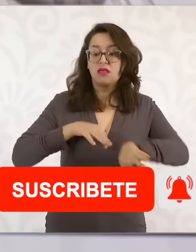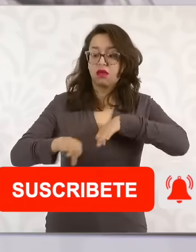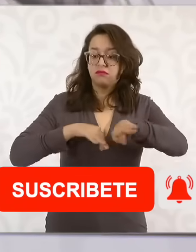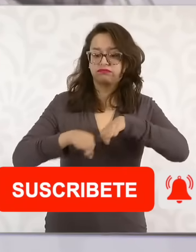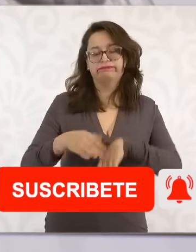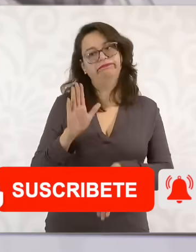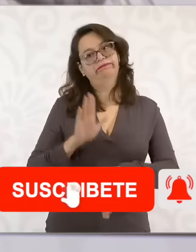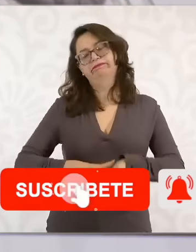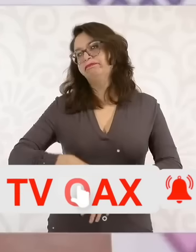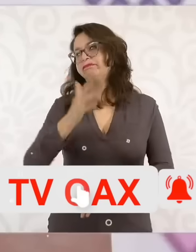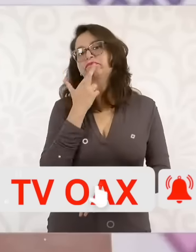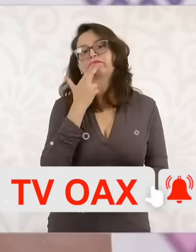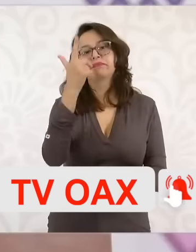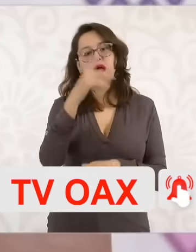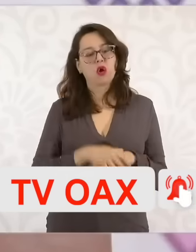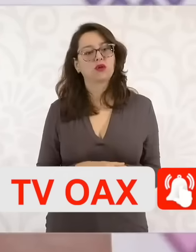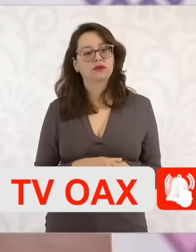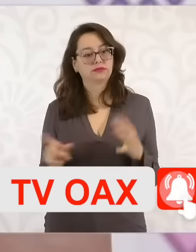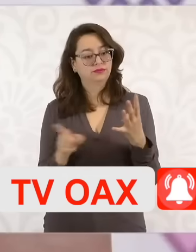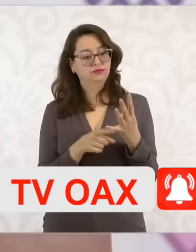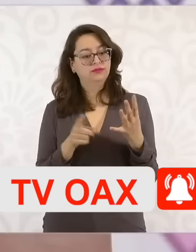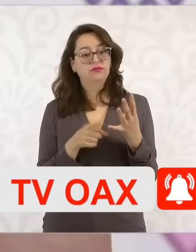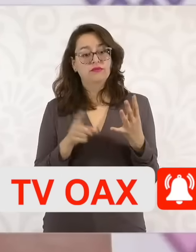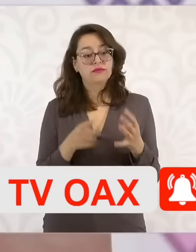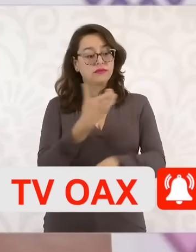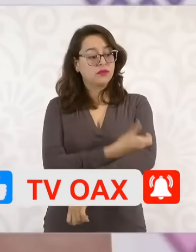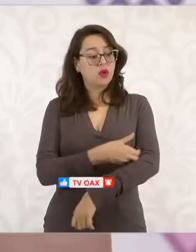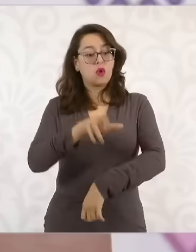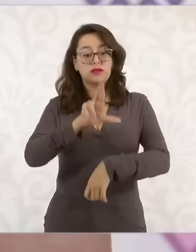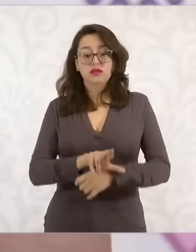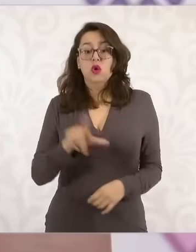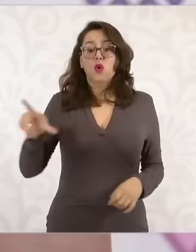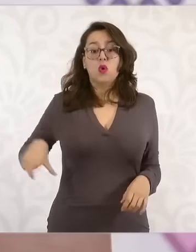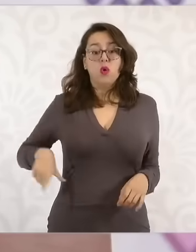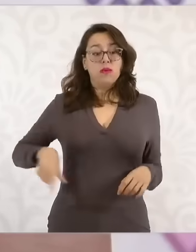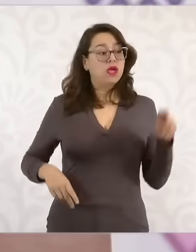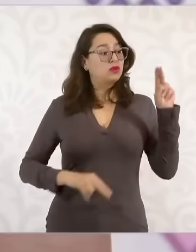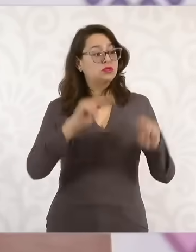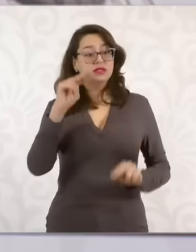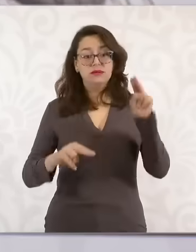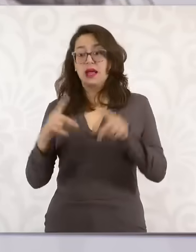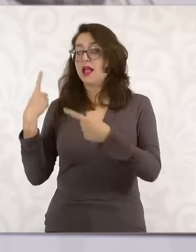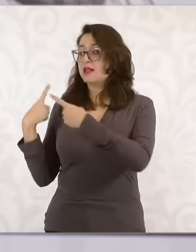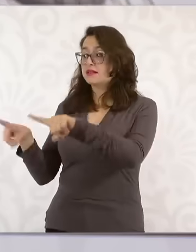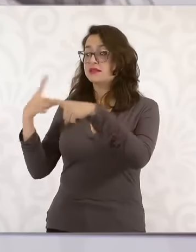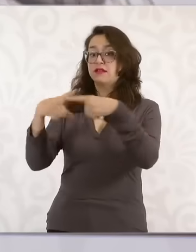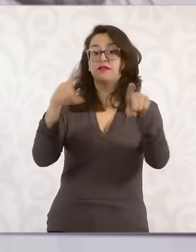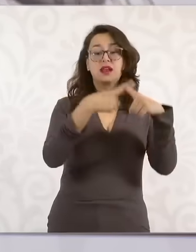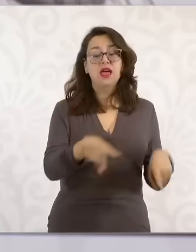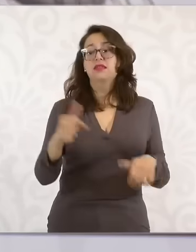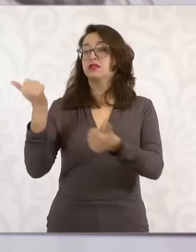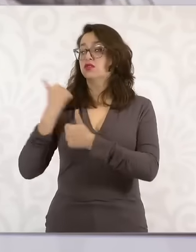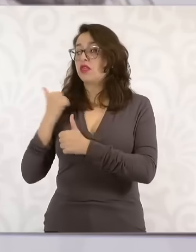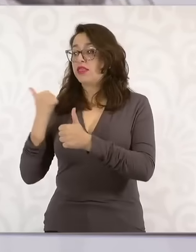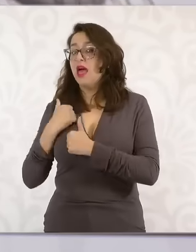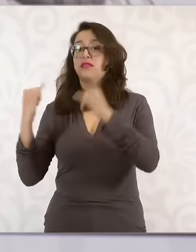Y la coordinación con todas las entidades de la República, la coordinación entre las fuerzas federales y las instituciones